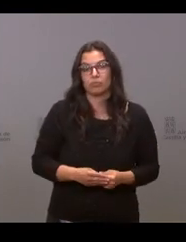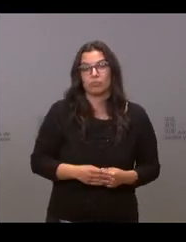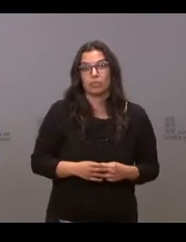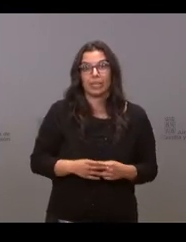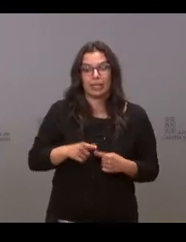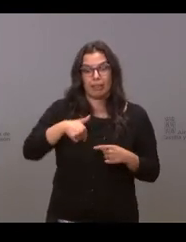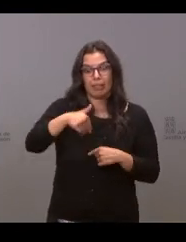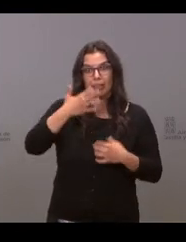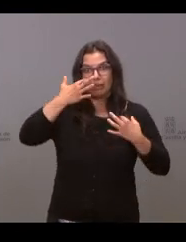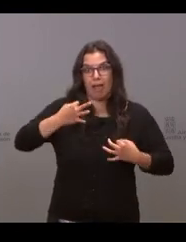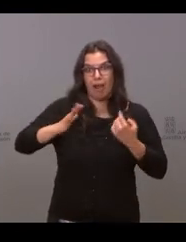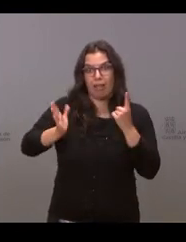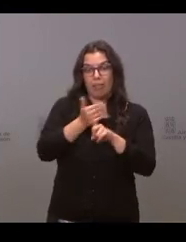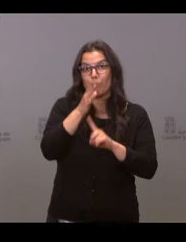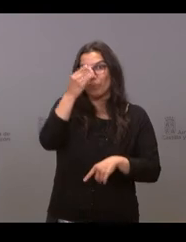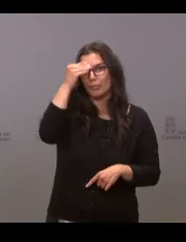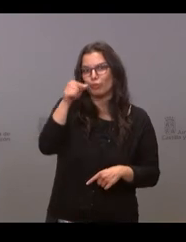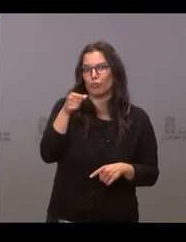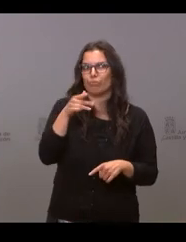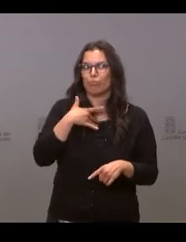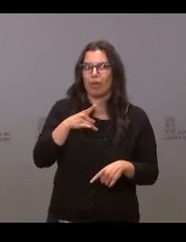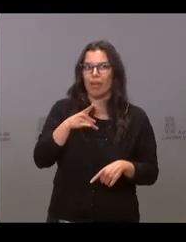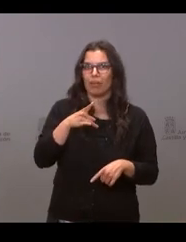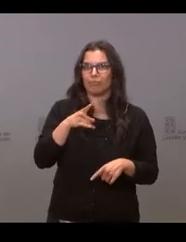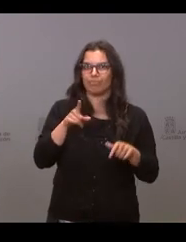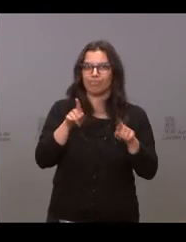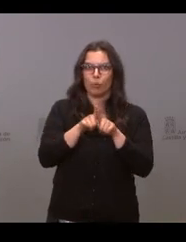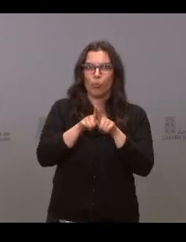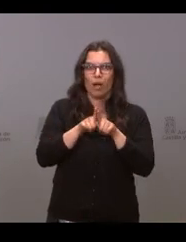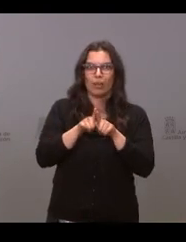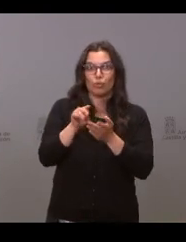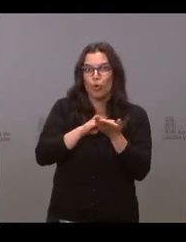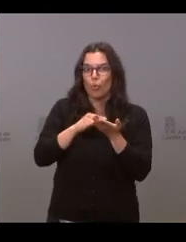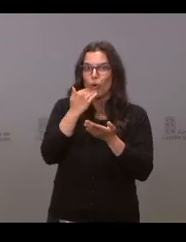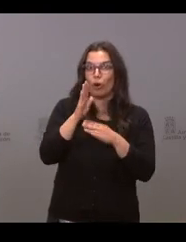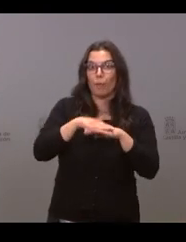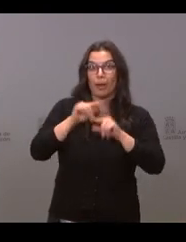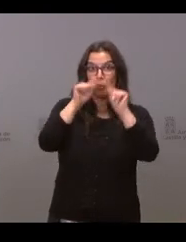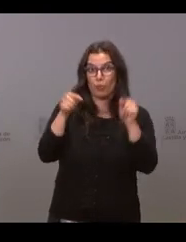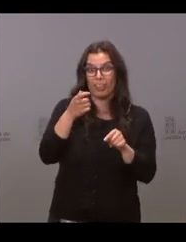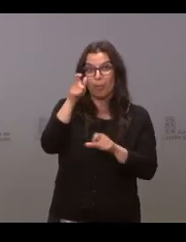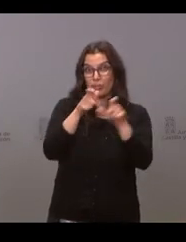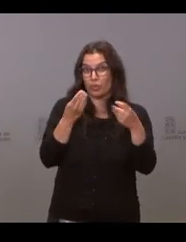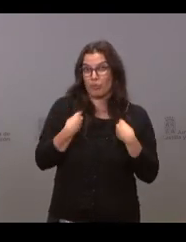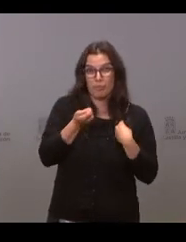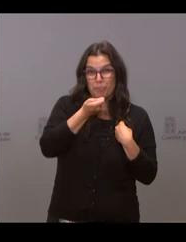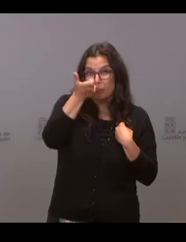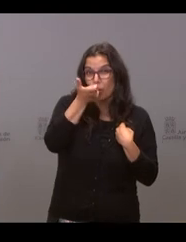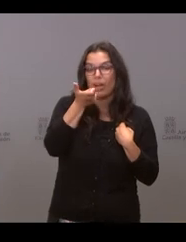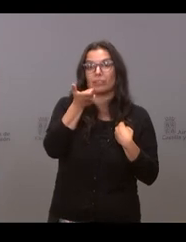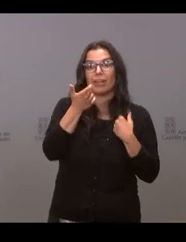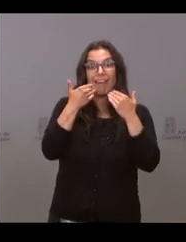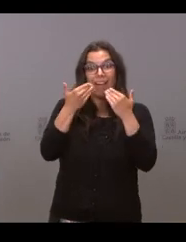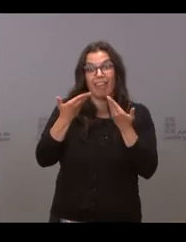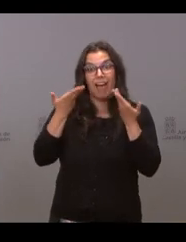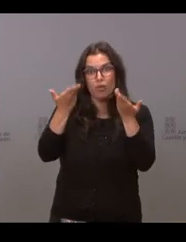realidad porque consideramos que puede ser un camino en el que esas provincias con baja densidad con ayudas de esta